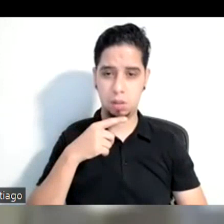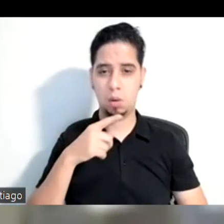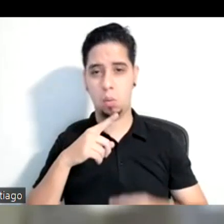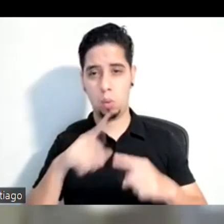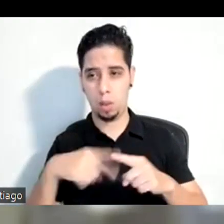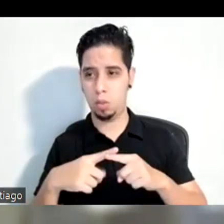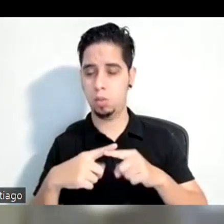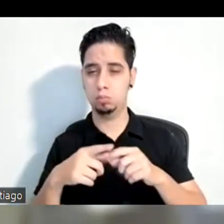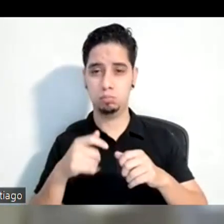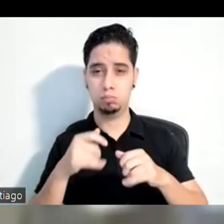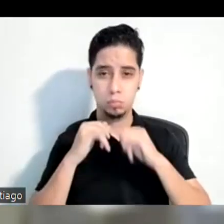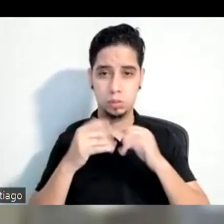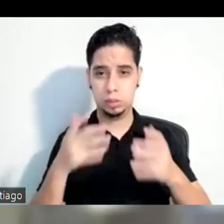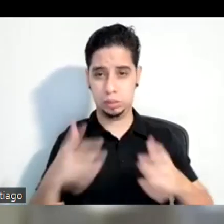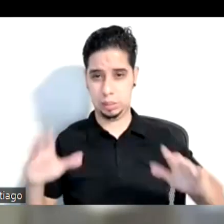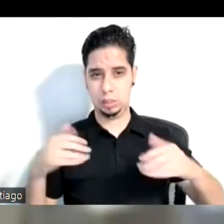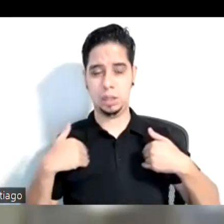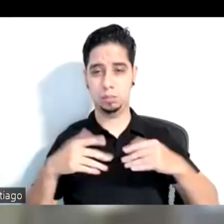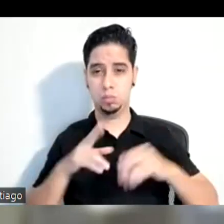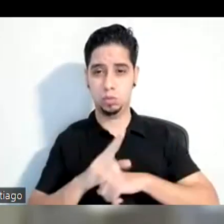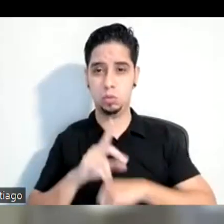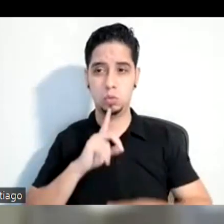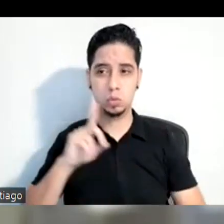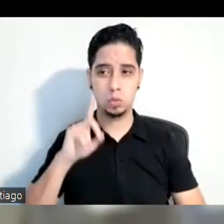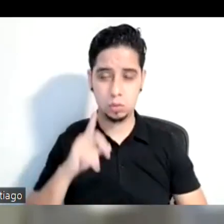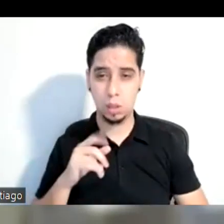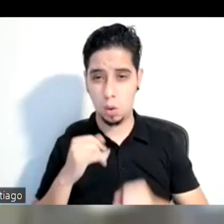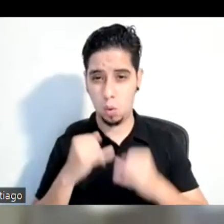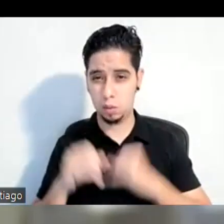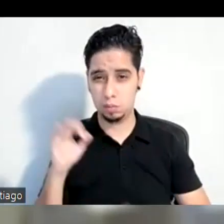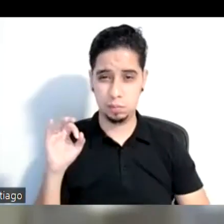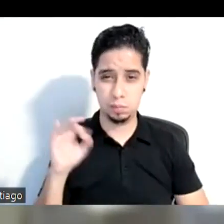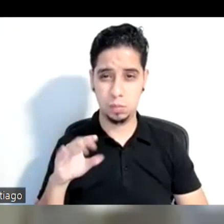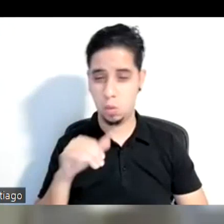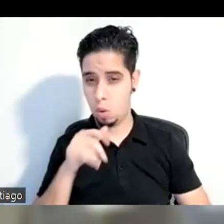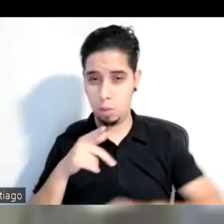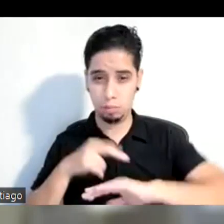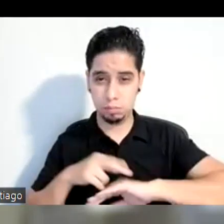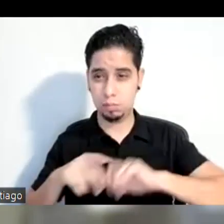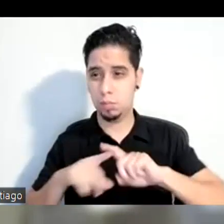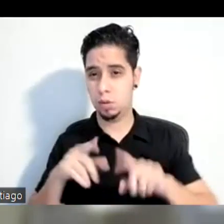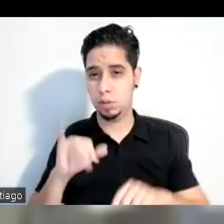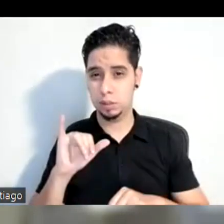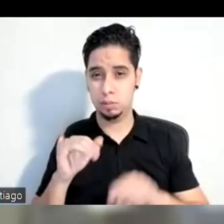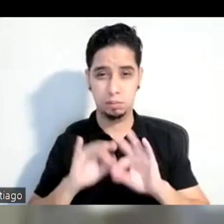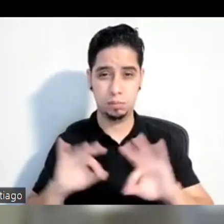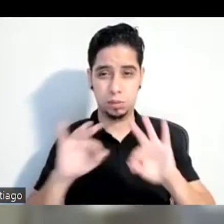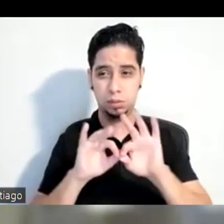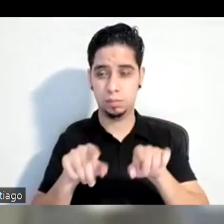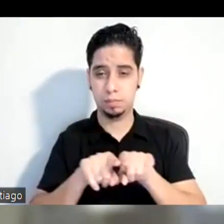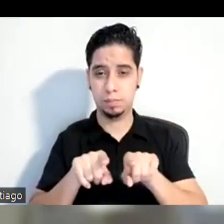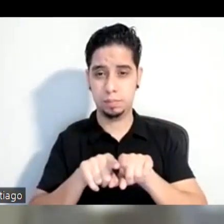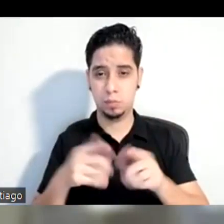Aquí, pues están utilizando los solos. Te voy a dejar con el último, que no es boricua, pero es muy importante también, que